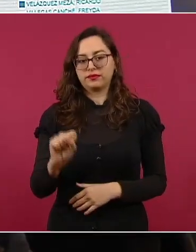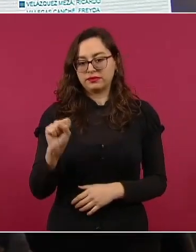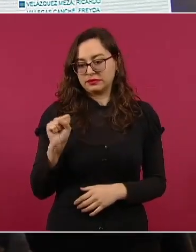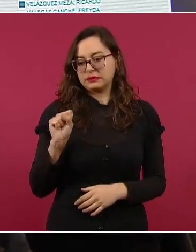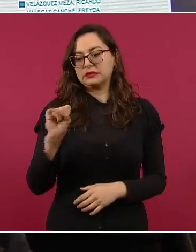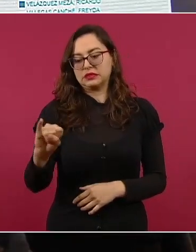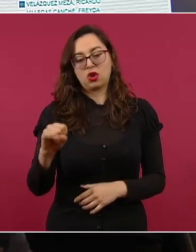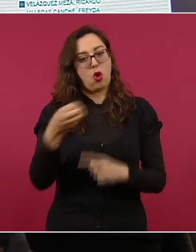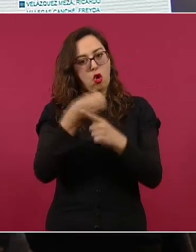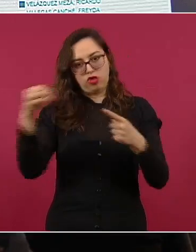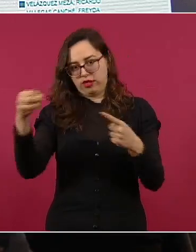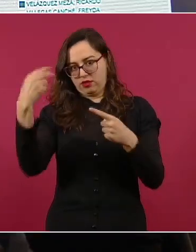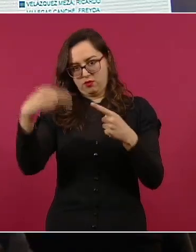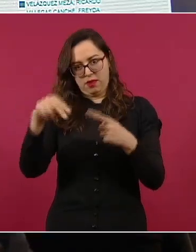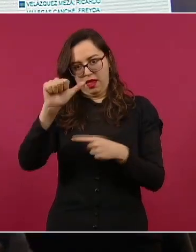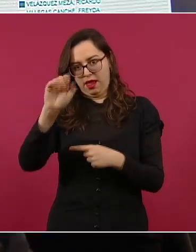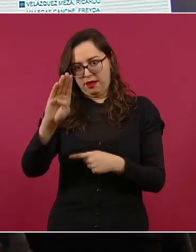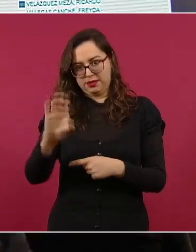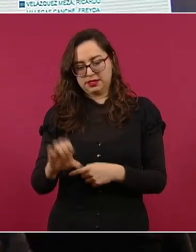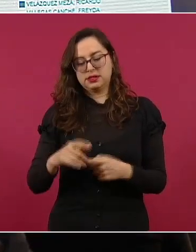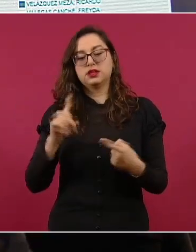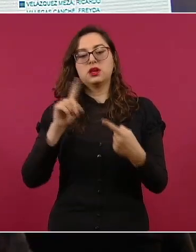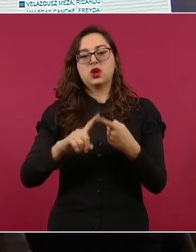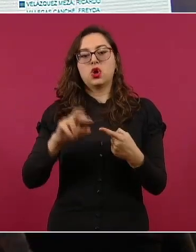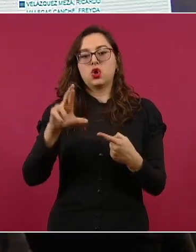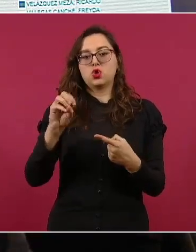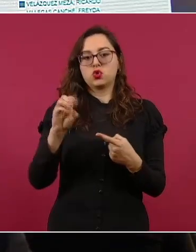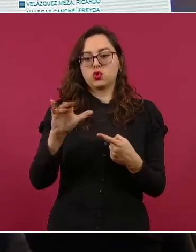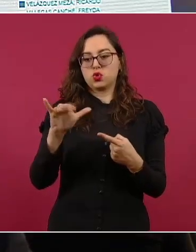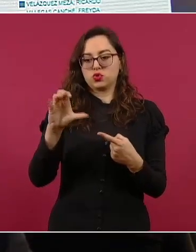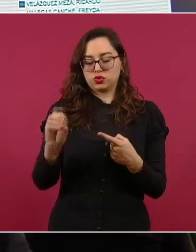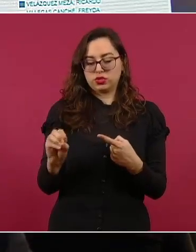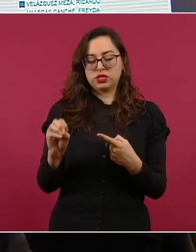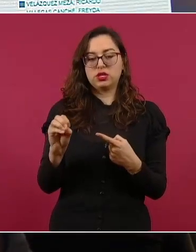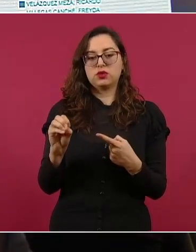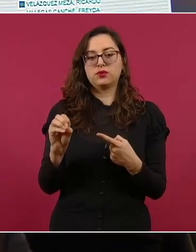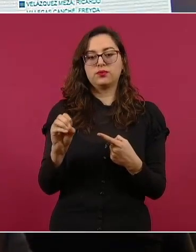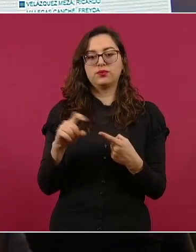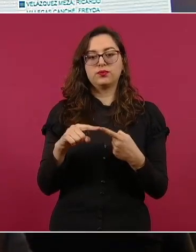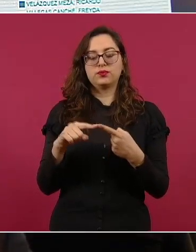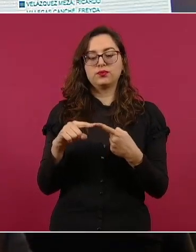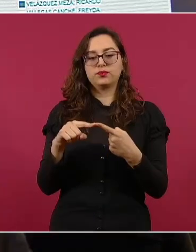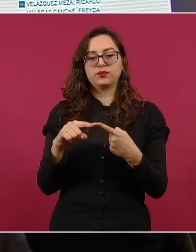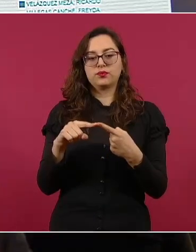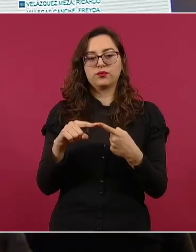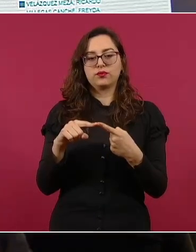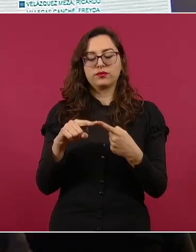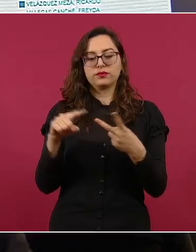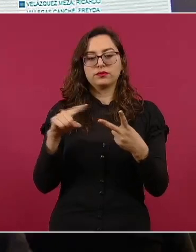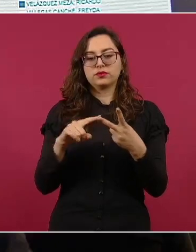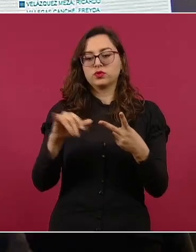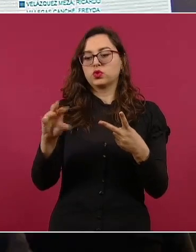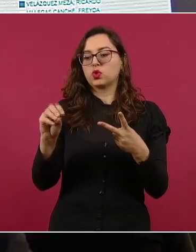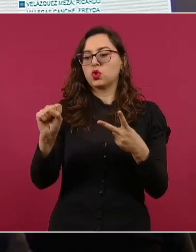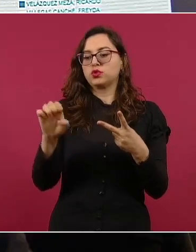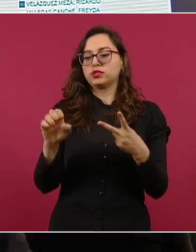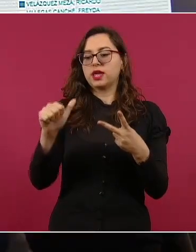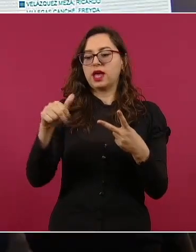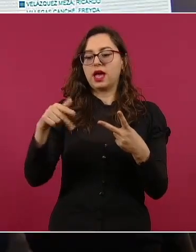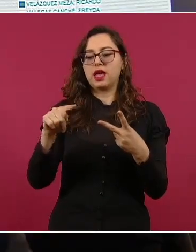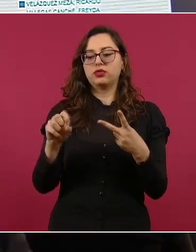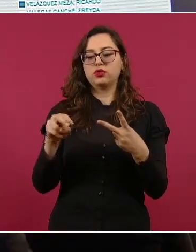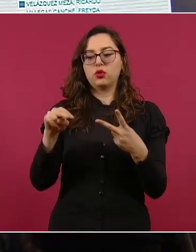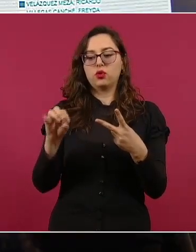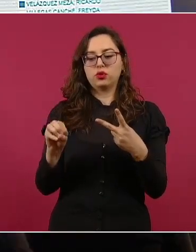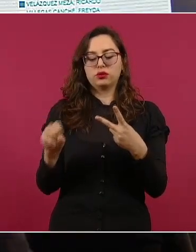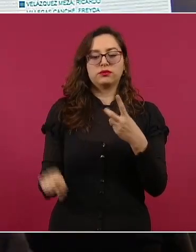así está ordenado, es Rocío Adriana Abreu Artiñano, José Antonio Cruz Álvarez